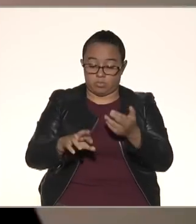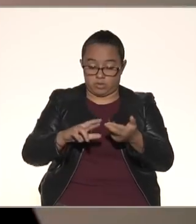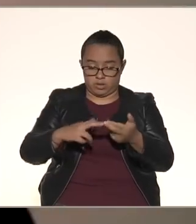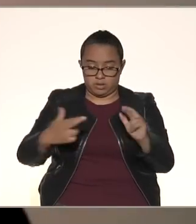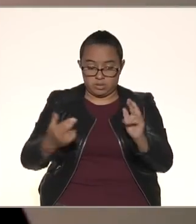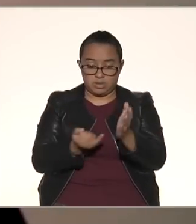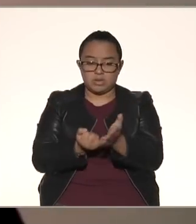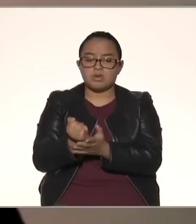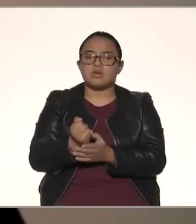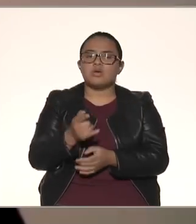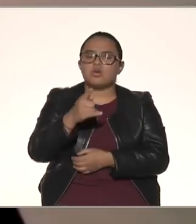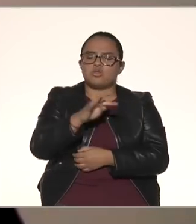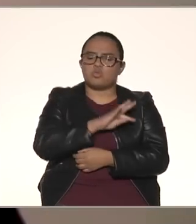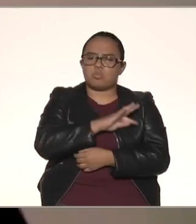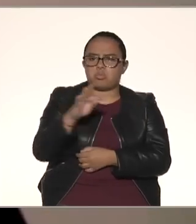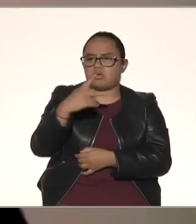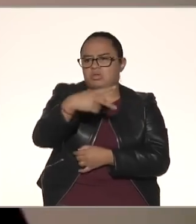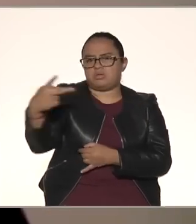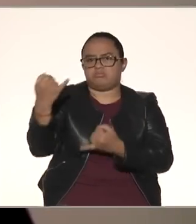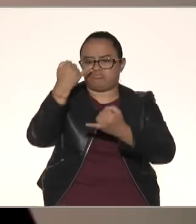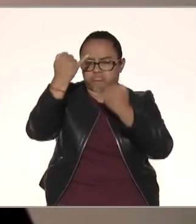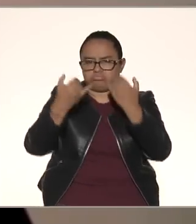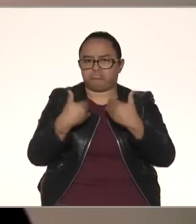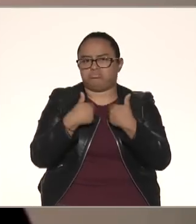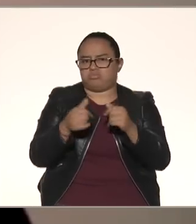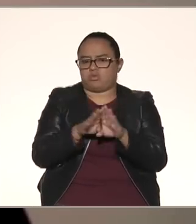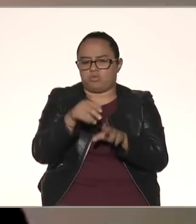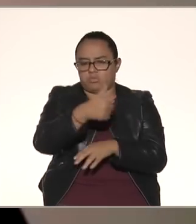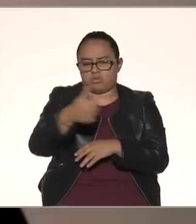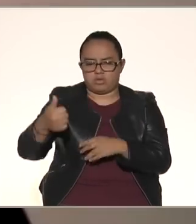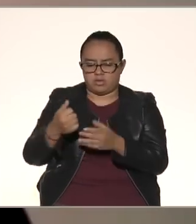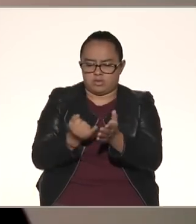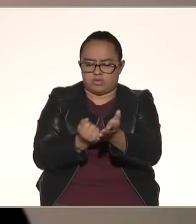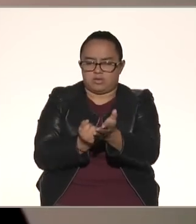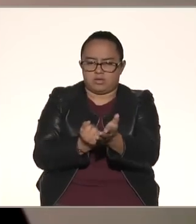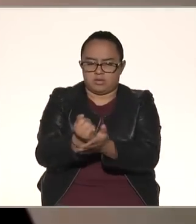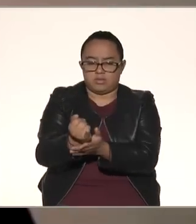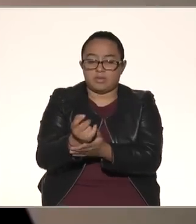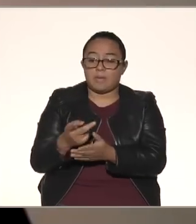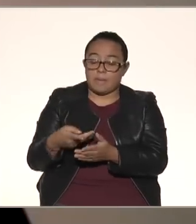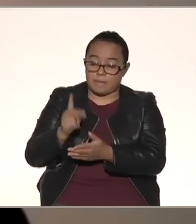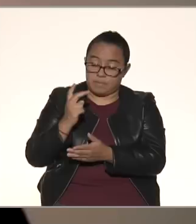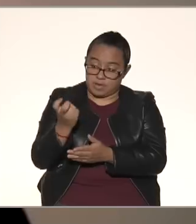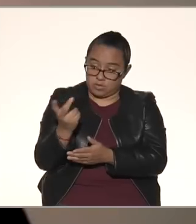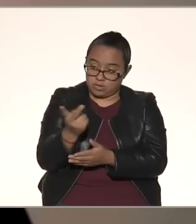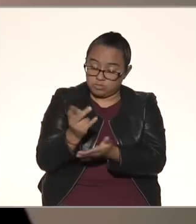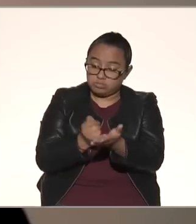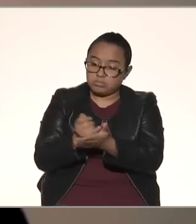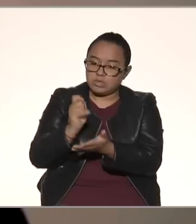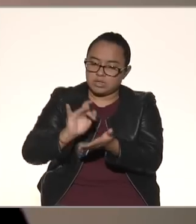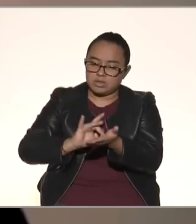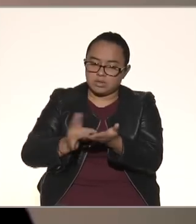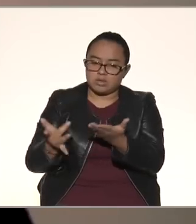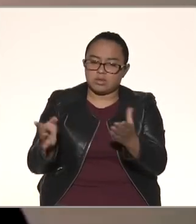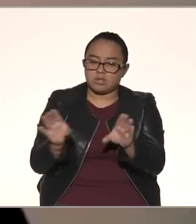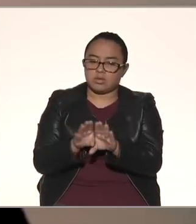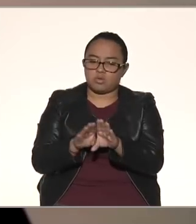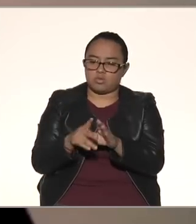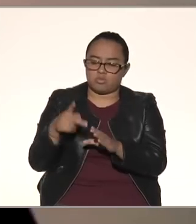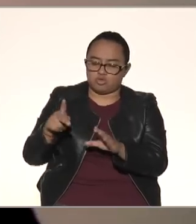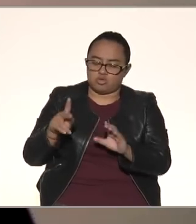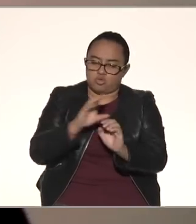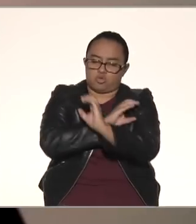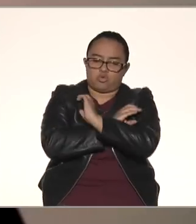puede frivolizar. Y tengamos en cuenta que los formalismos como la gratitud suelen ser frivolizaciones de los actos de conducta social.